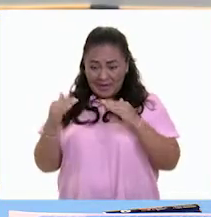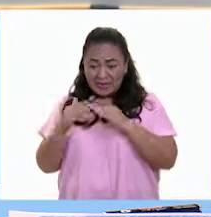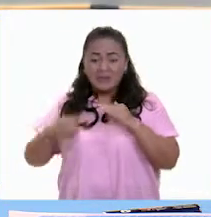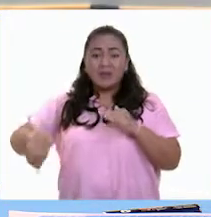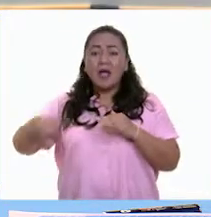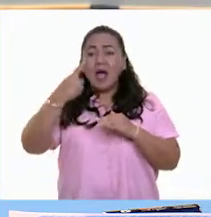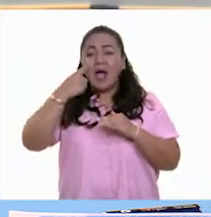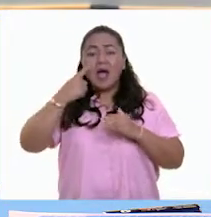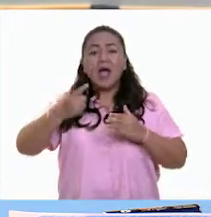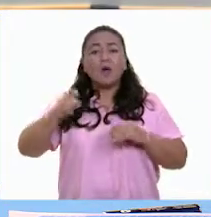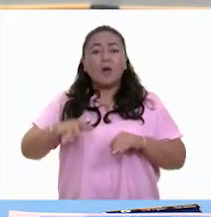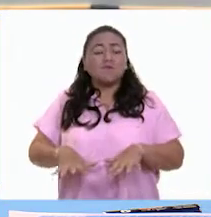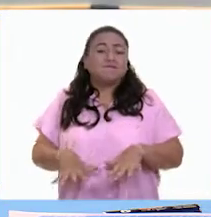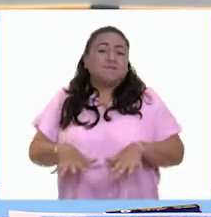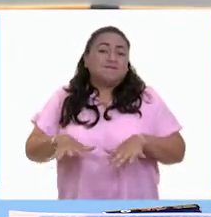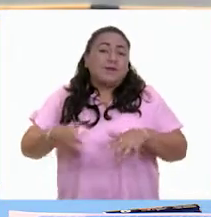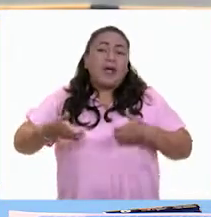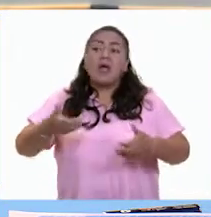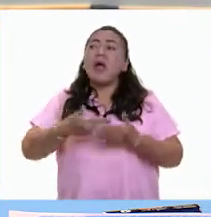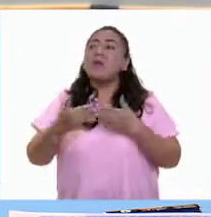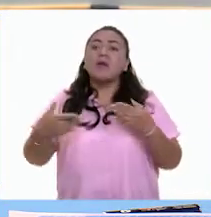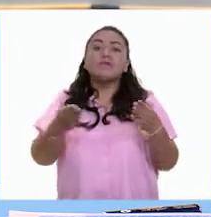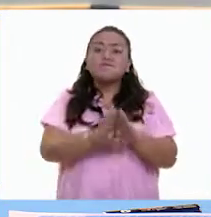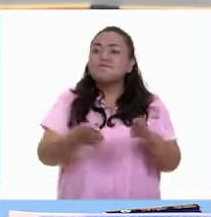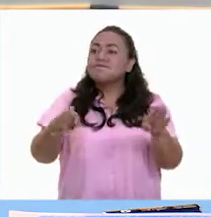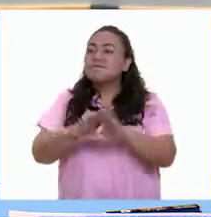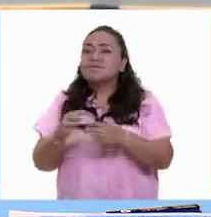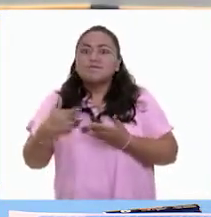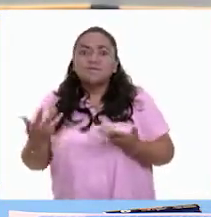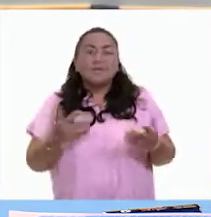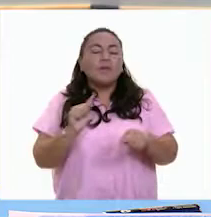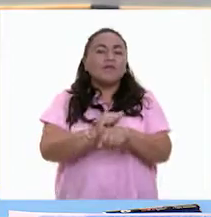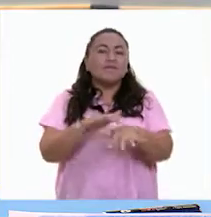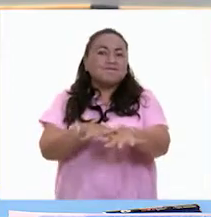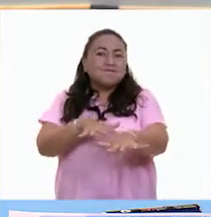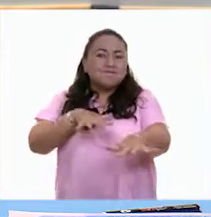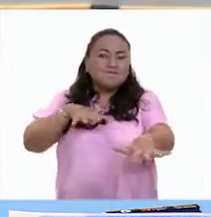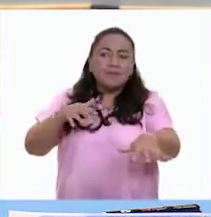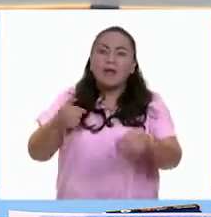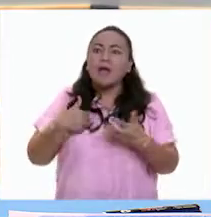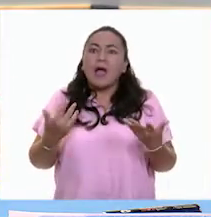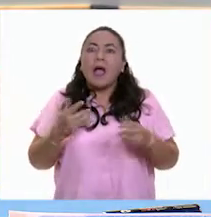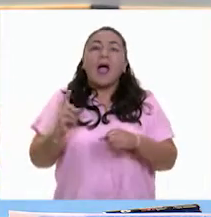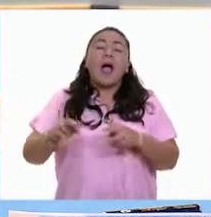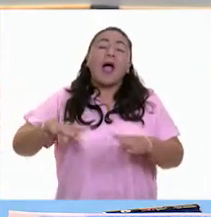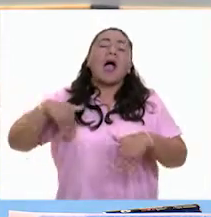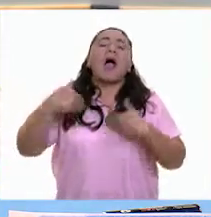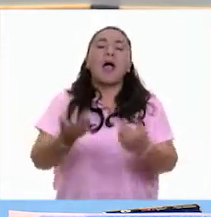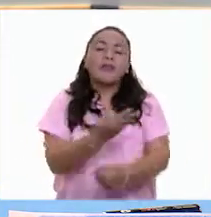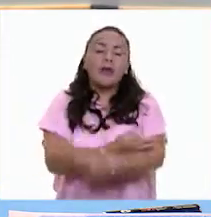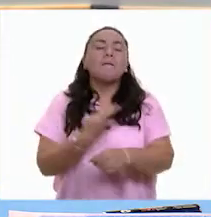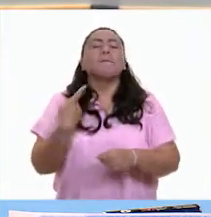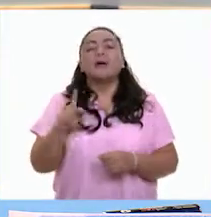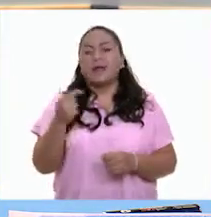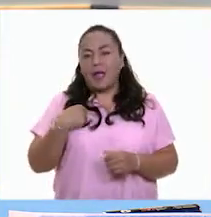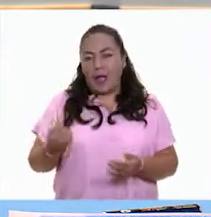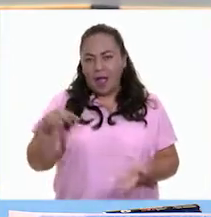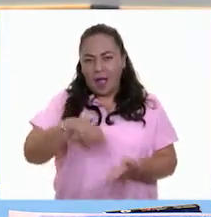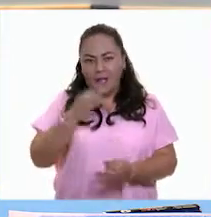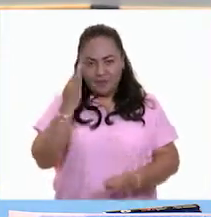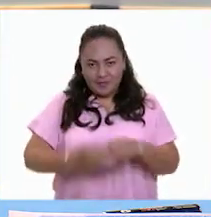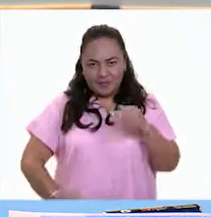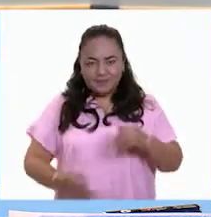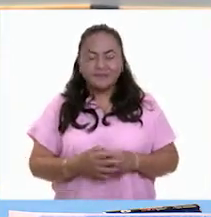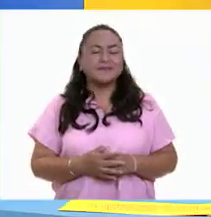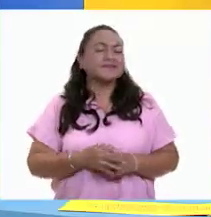calles. Entonces están cerradas y había tráfico y tardé mucho en llegar. ¡Pero aquí estoy! Tranquila, no te